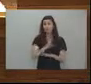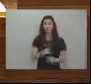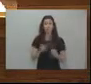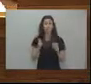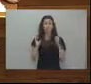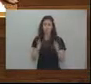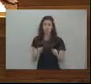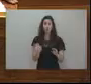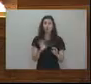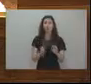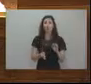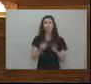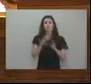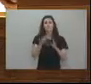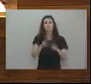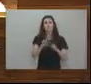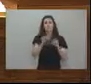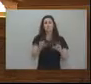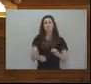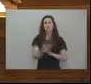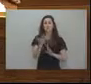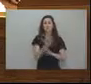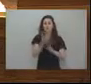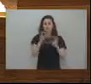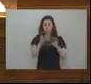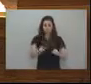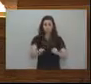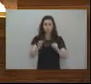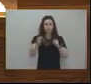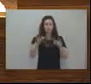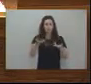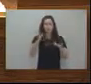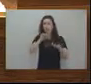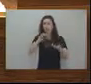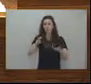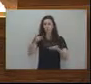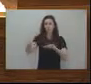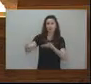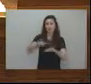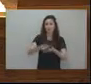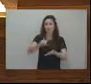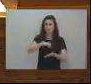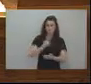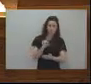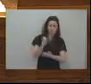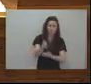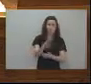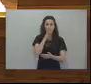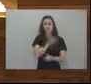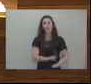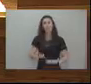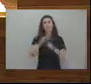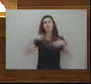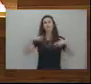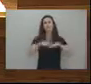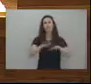Fomentar un nuevo modelo productivo, empleo garantizado, una propuesta que planteaba Izquierda Unida y que nosotros respaldamos. Defensa decidida de los servicios